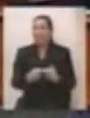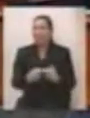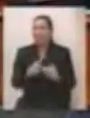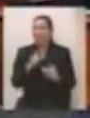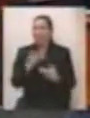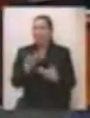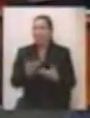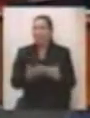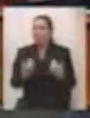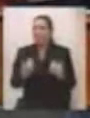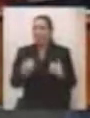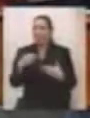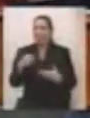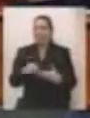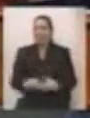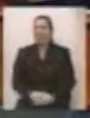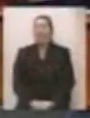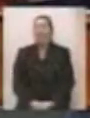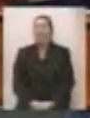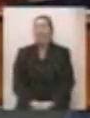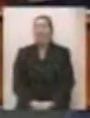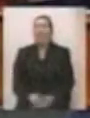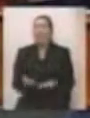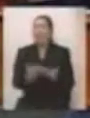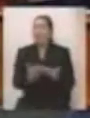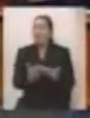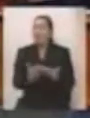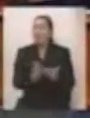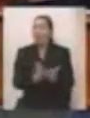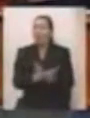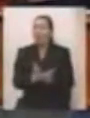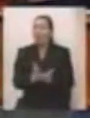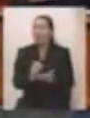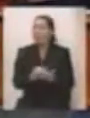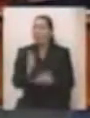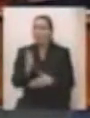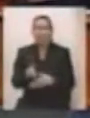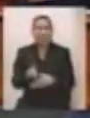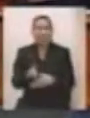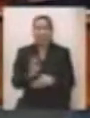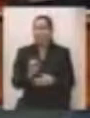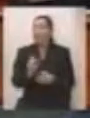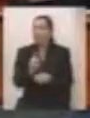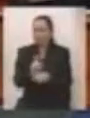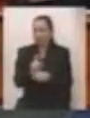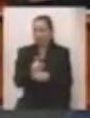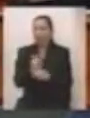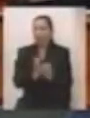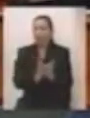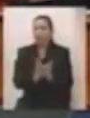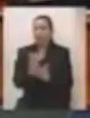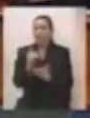es obvio que tiene que haber un tema educativo de por medio, no de censura, sino educativo de por